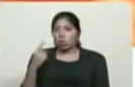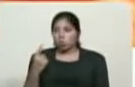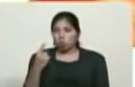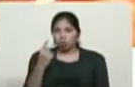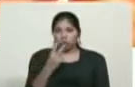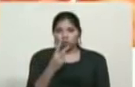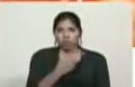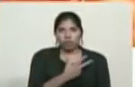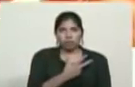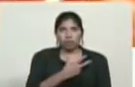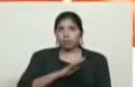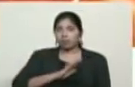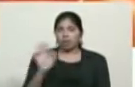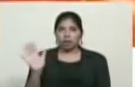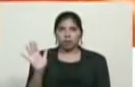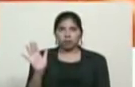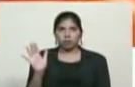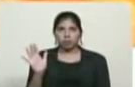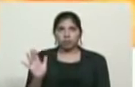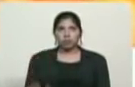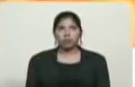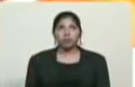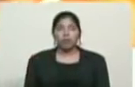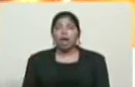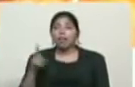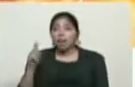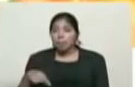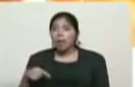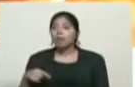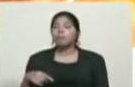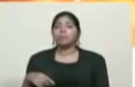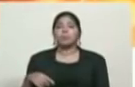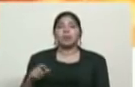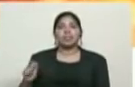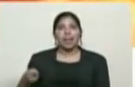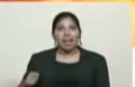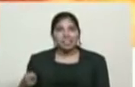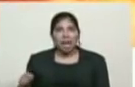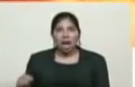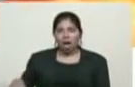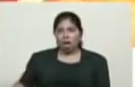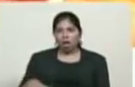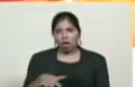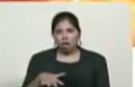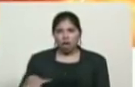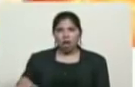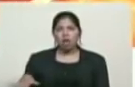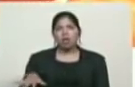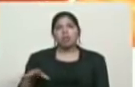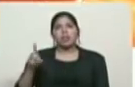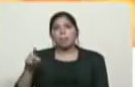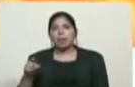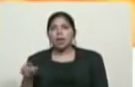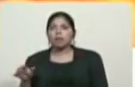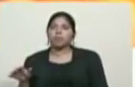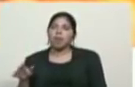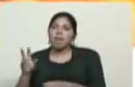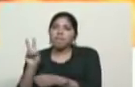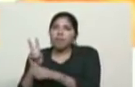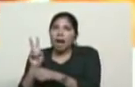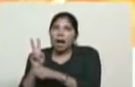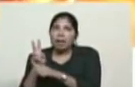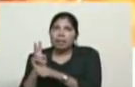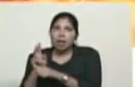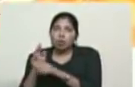caracas a lg de altos mirandinos a valles del tuy y aparte de la ciudad de barca le pedimos allí